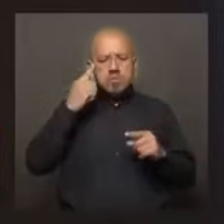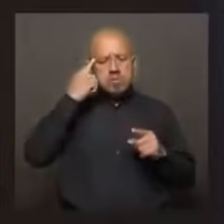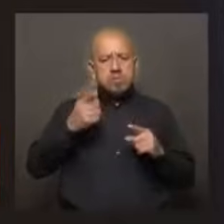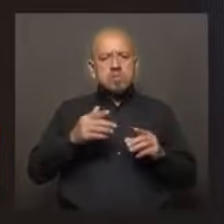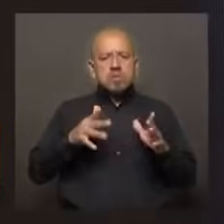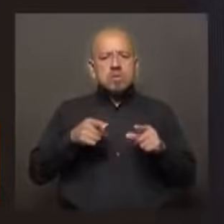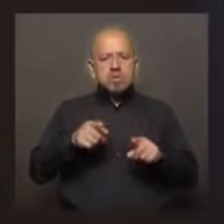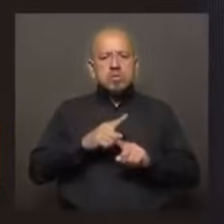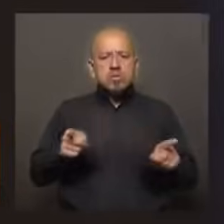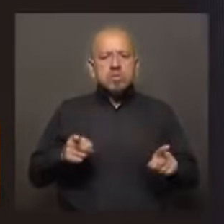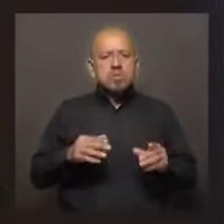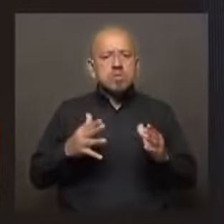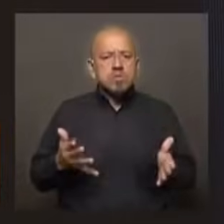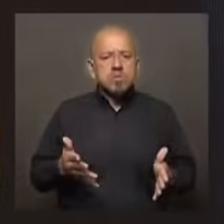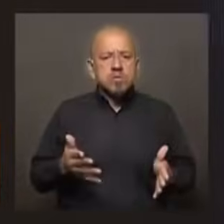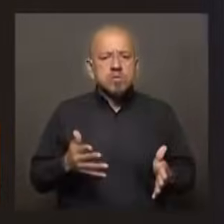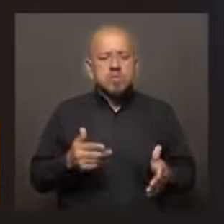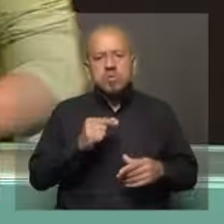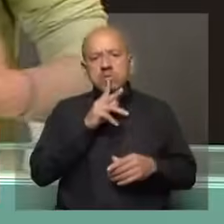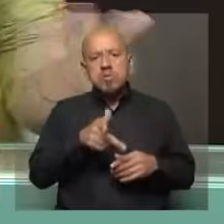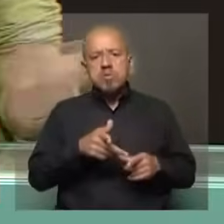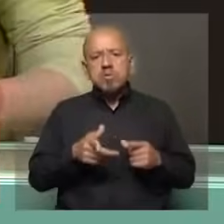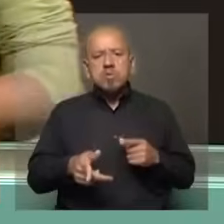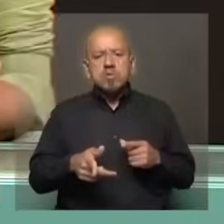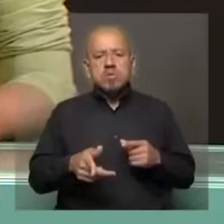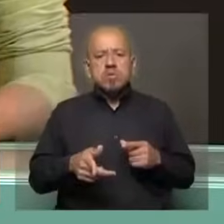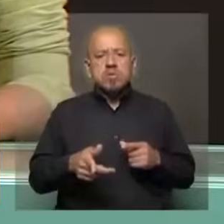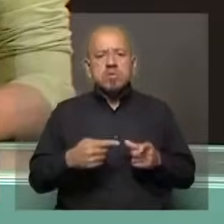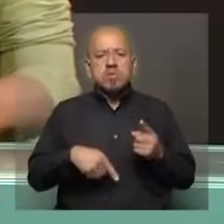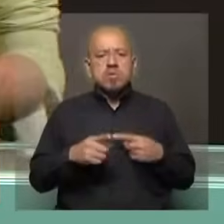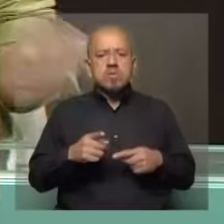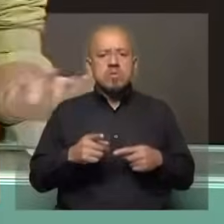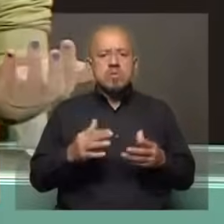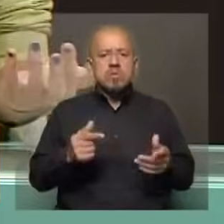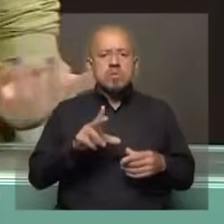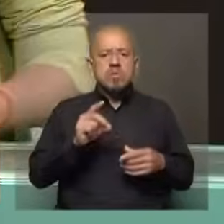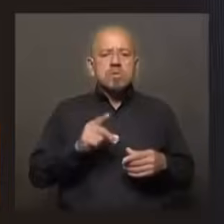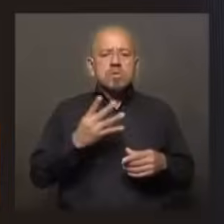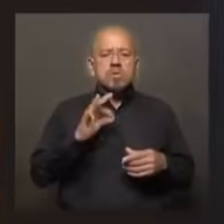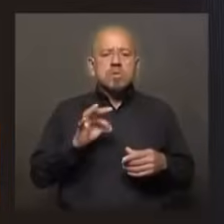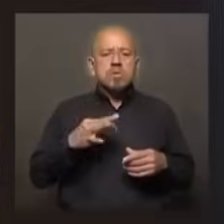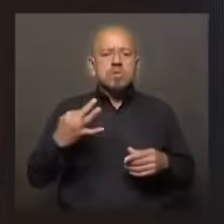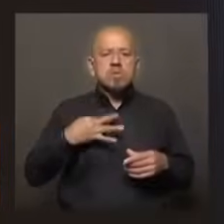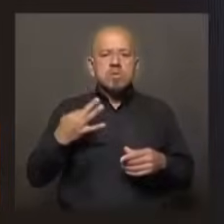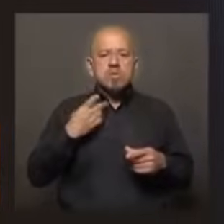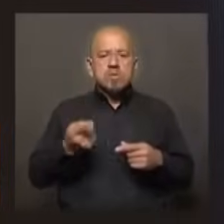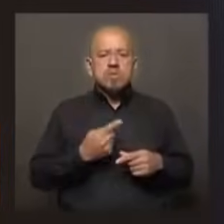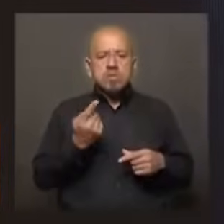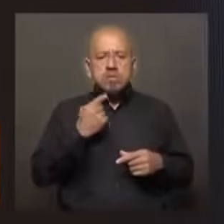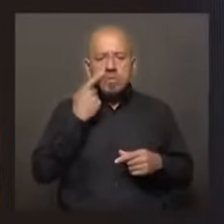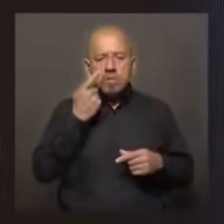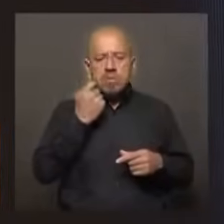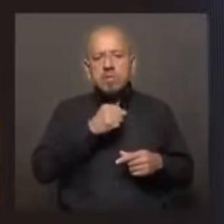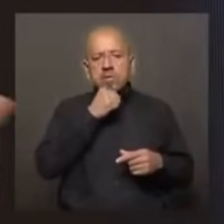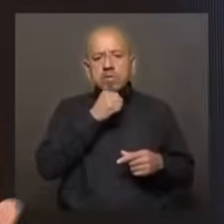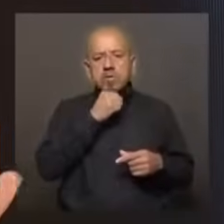para que eso no sucediera eran sus hijos que tenían 30, 40 años. Y era no dejes solo a papá, no le hagas eso a papá que está viejo,